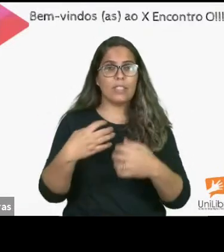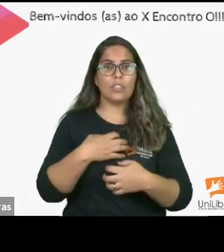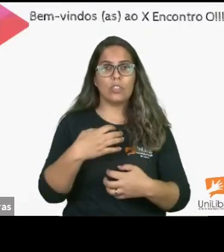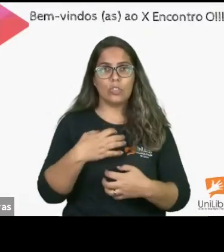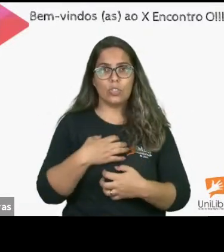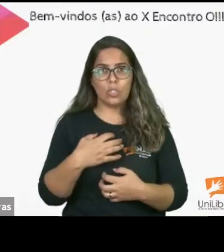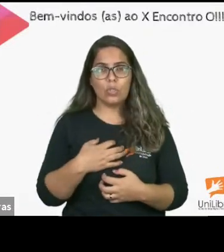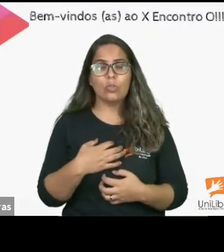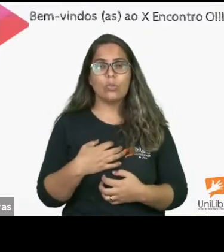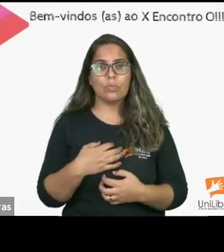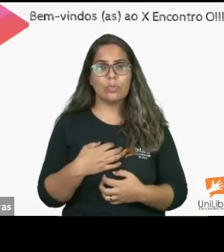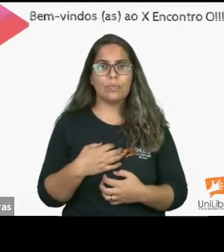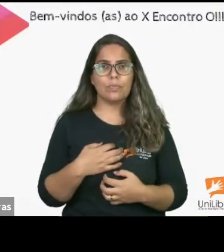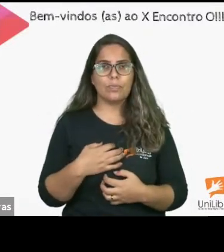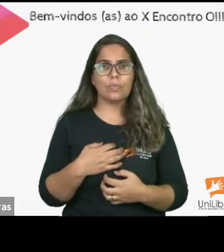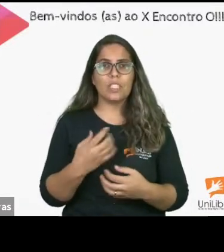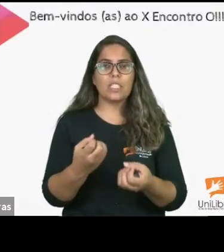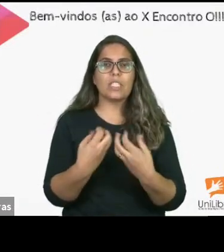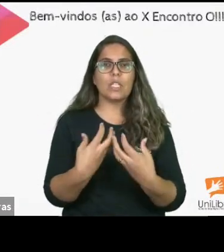educa.